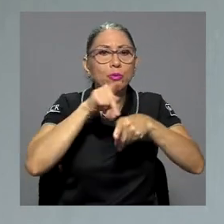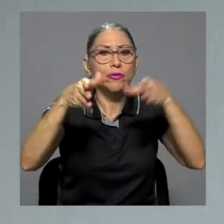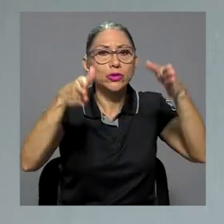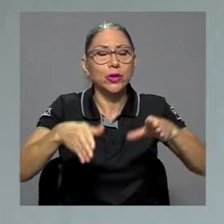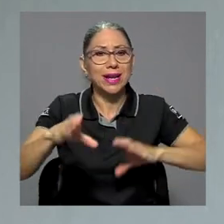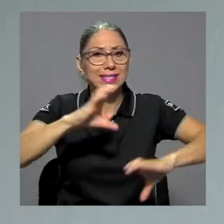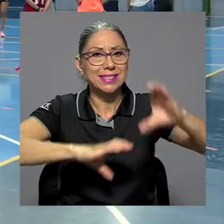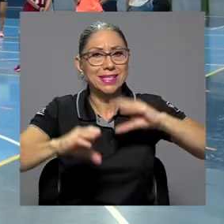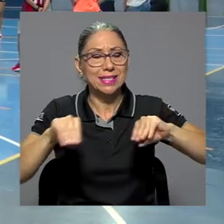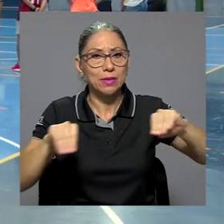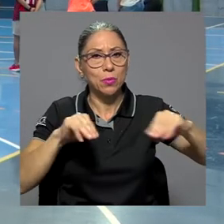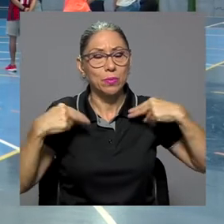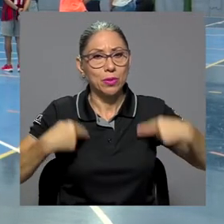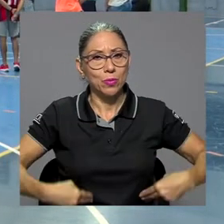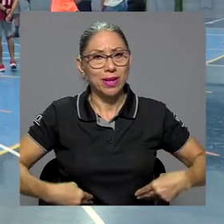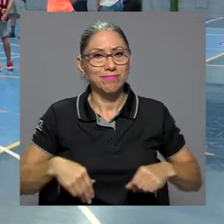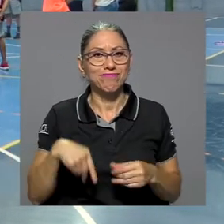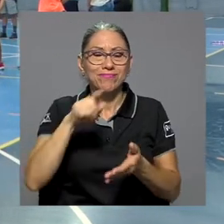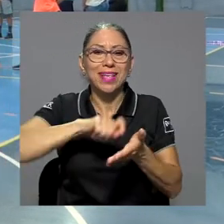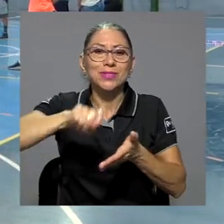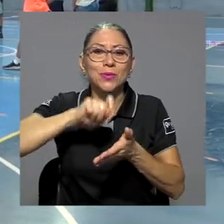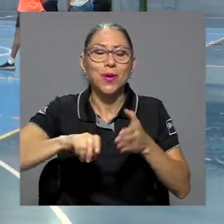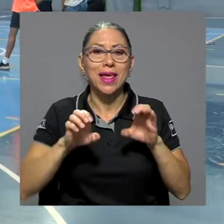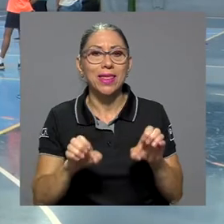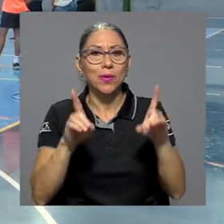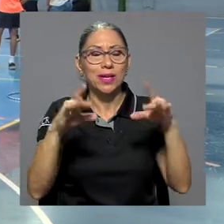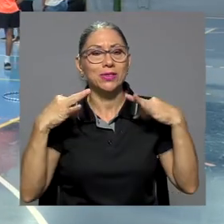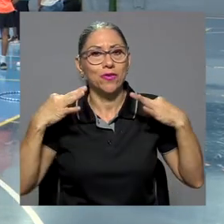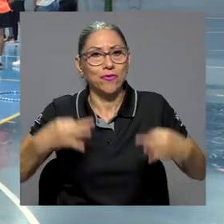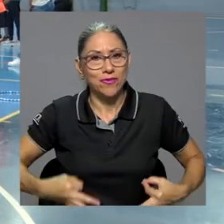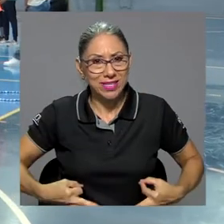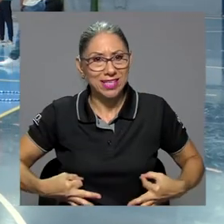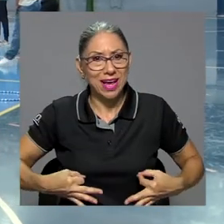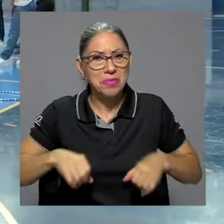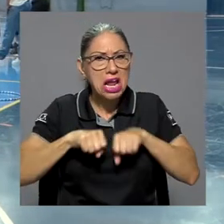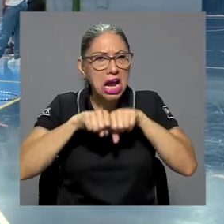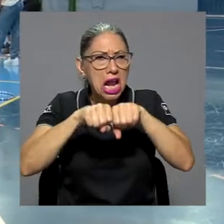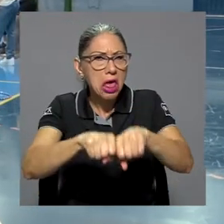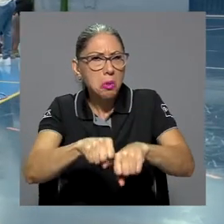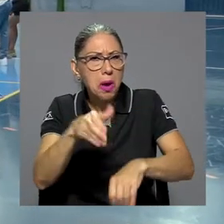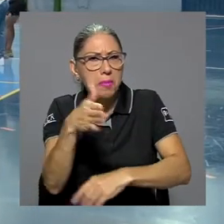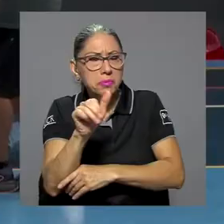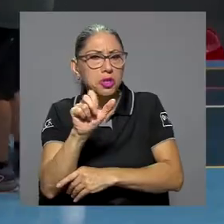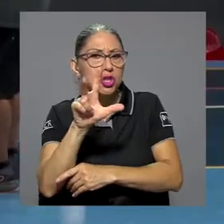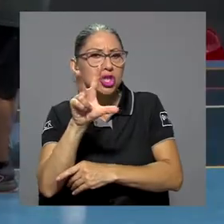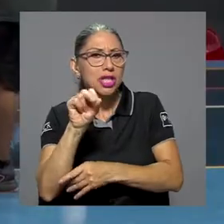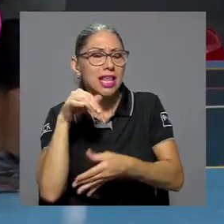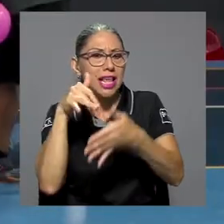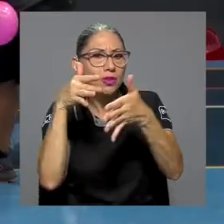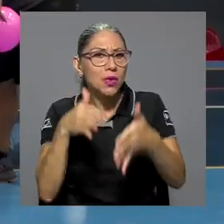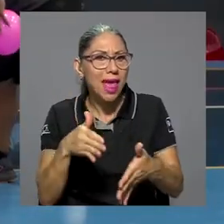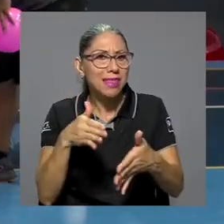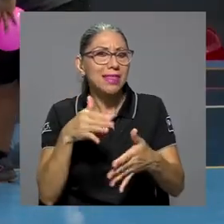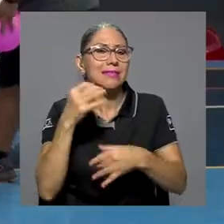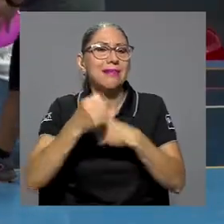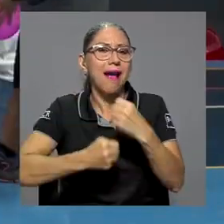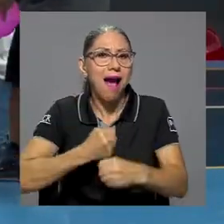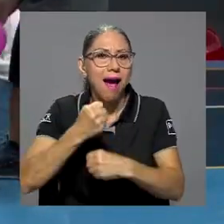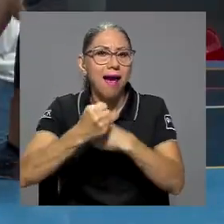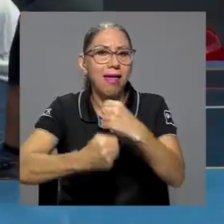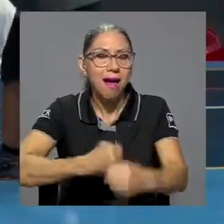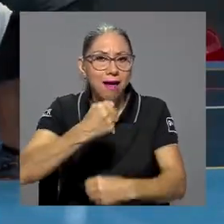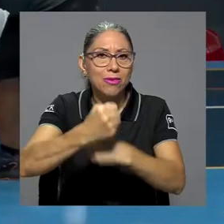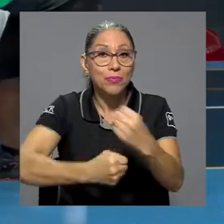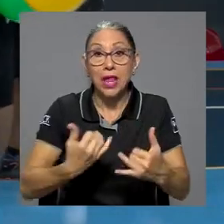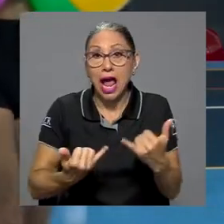del movimiento humano. La Escuela de Educación Física gradúa cerca de 30 estudiantes cada año.